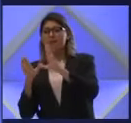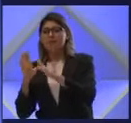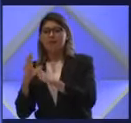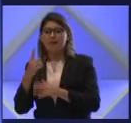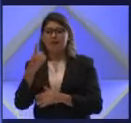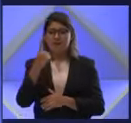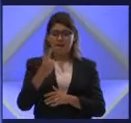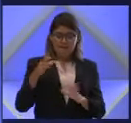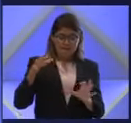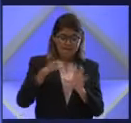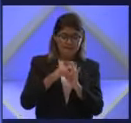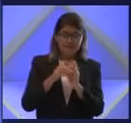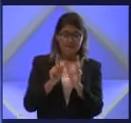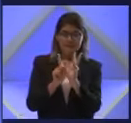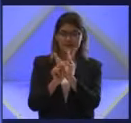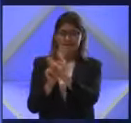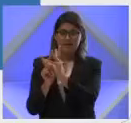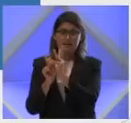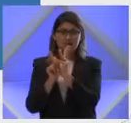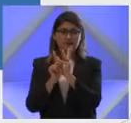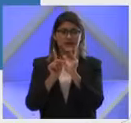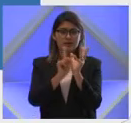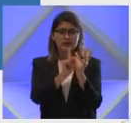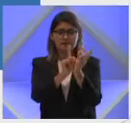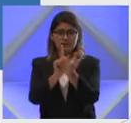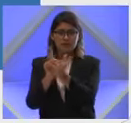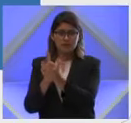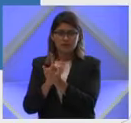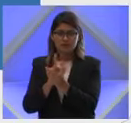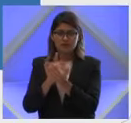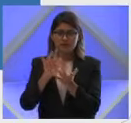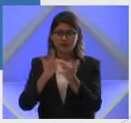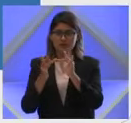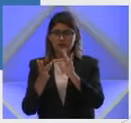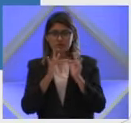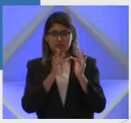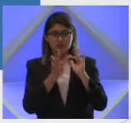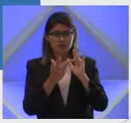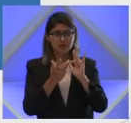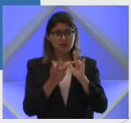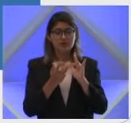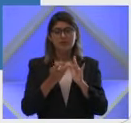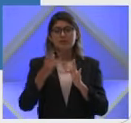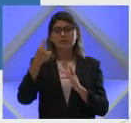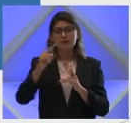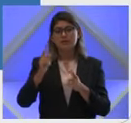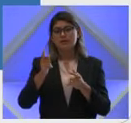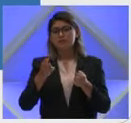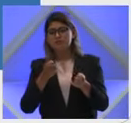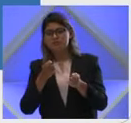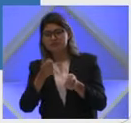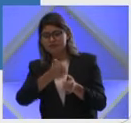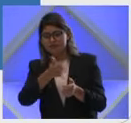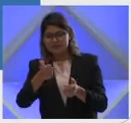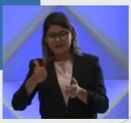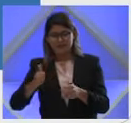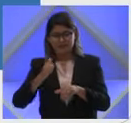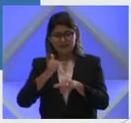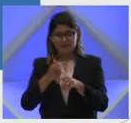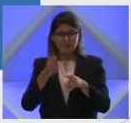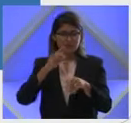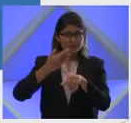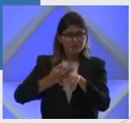terrenas lo más habitual es que cada centro de control pues se siga la monitorización de un satélite